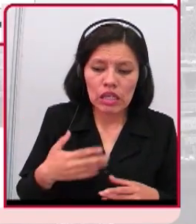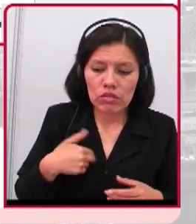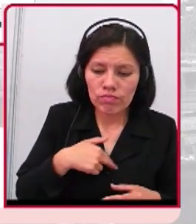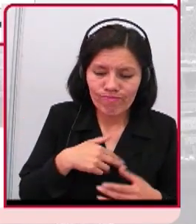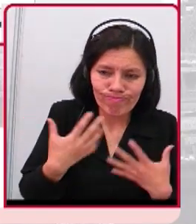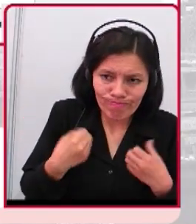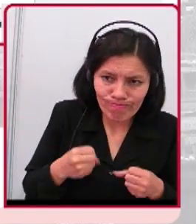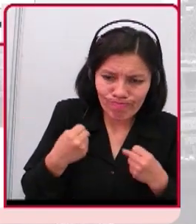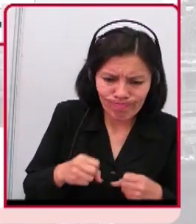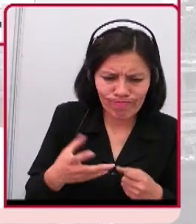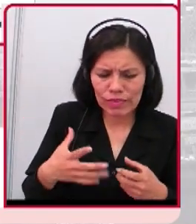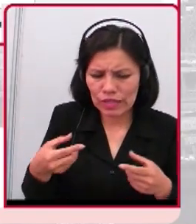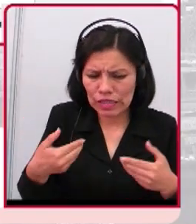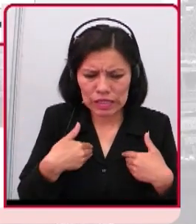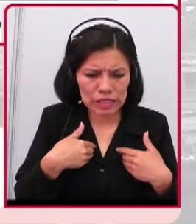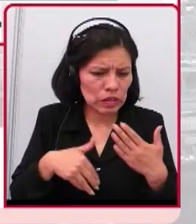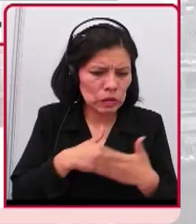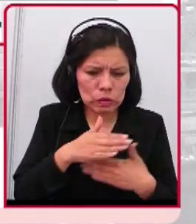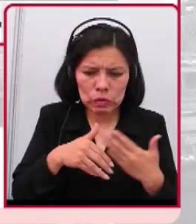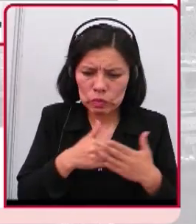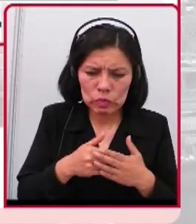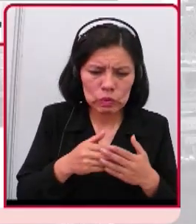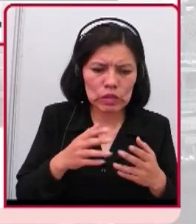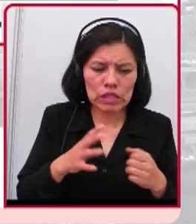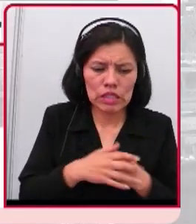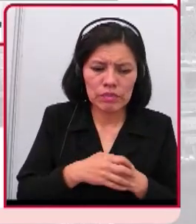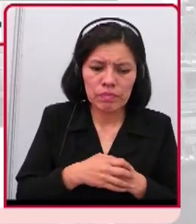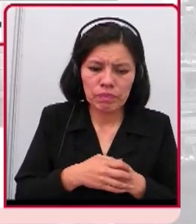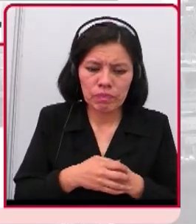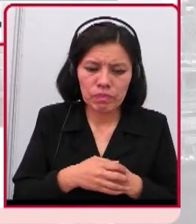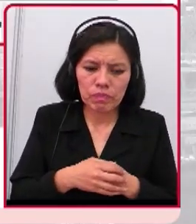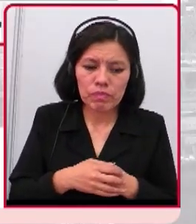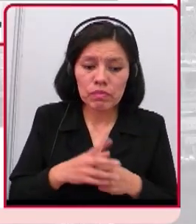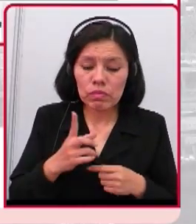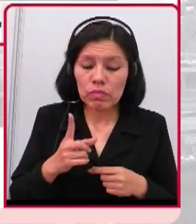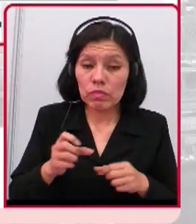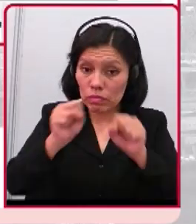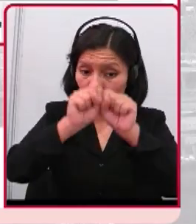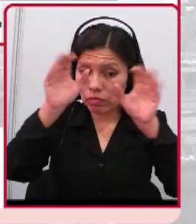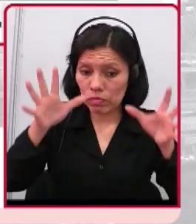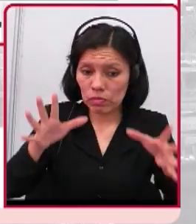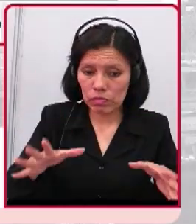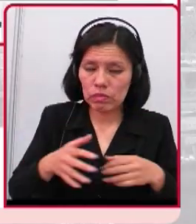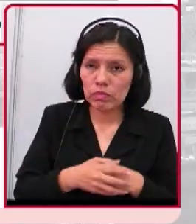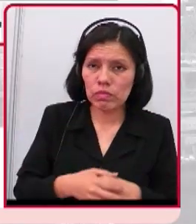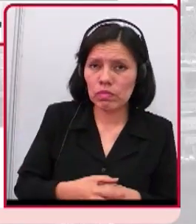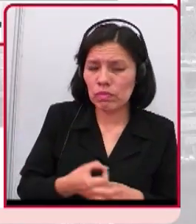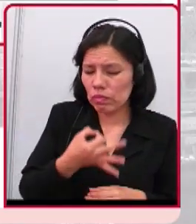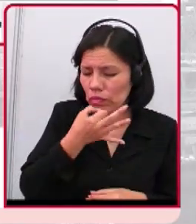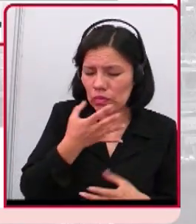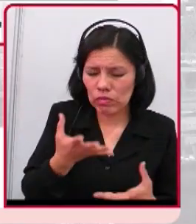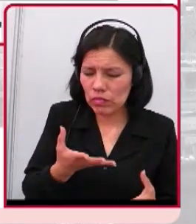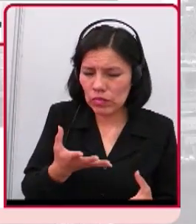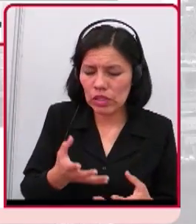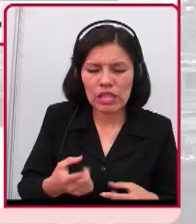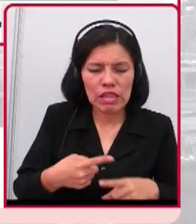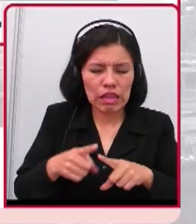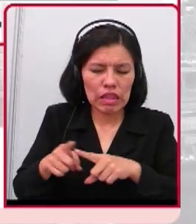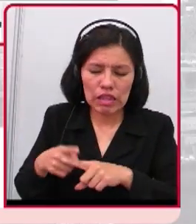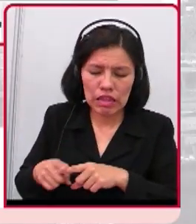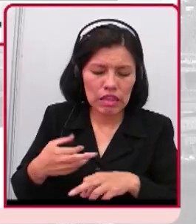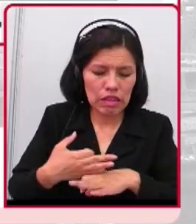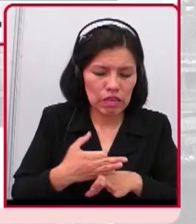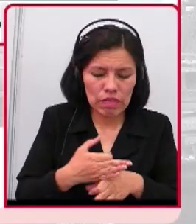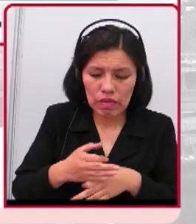que podría hacer el operador y lo configuramos en el programa. Este sistema tenía que tener diferentes estrategias, no solo